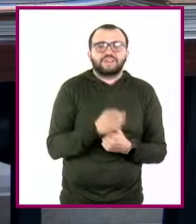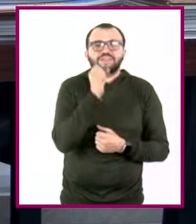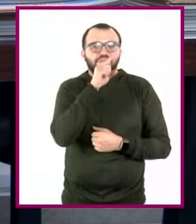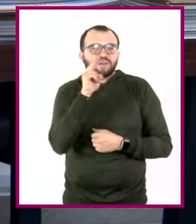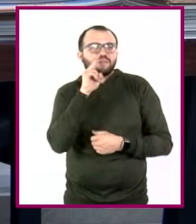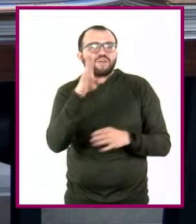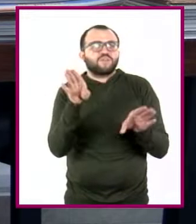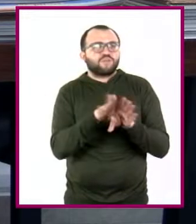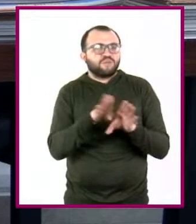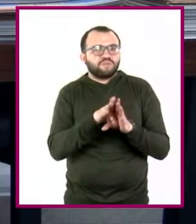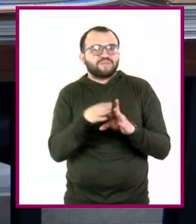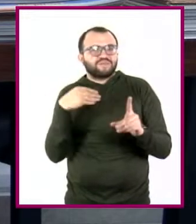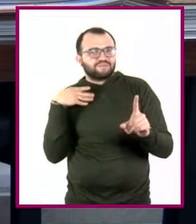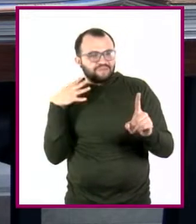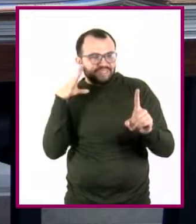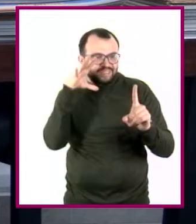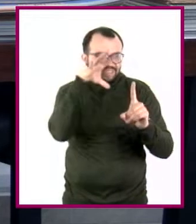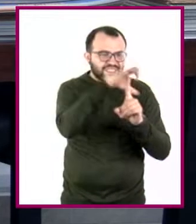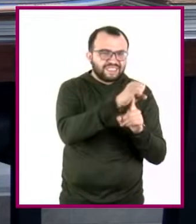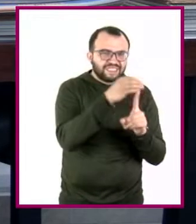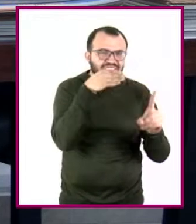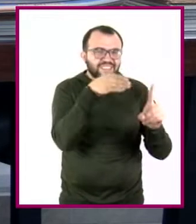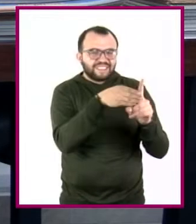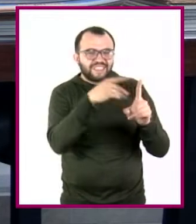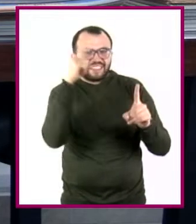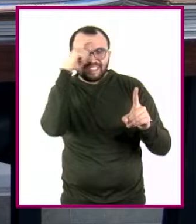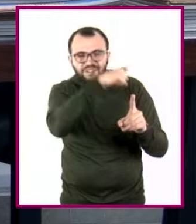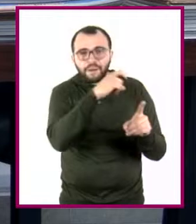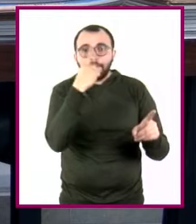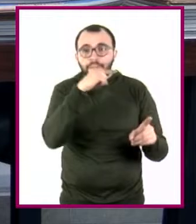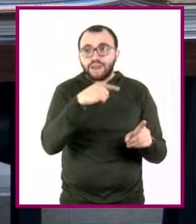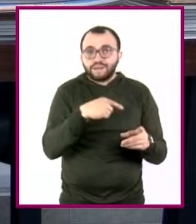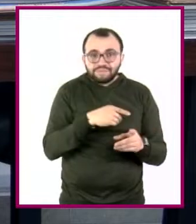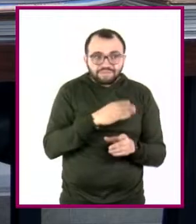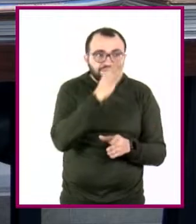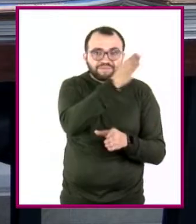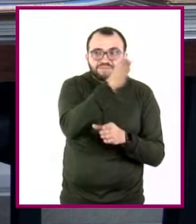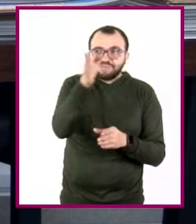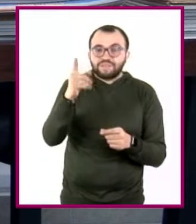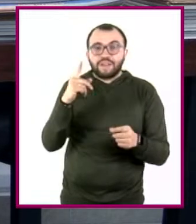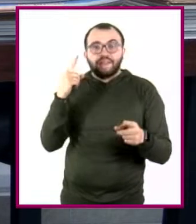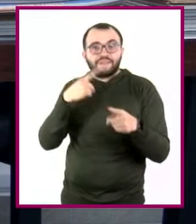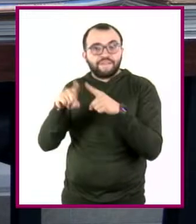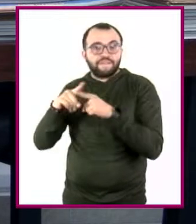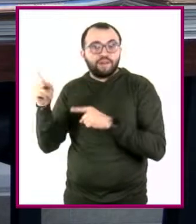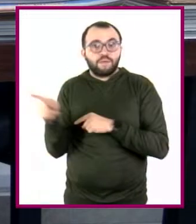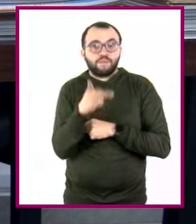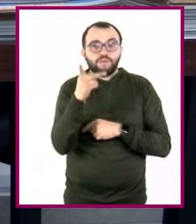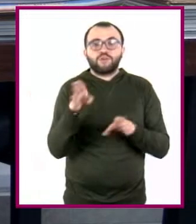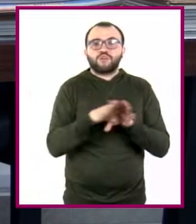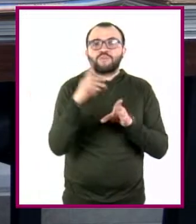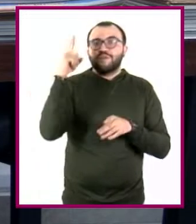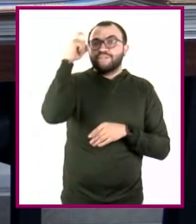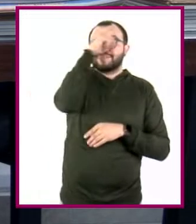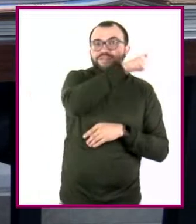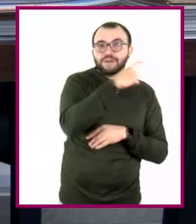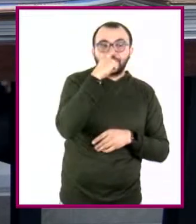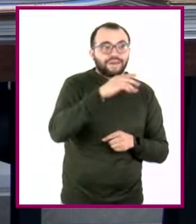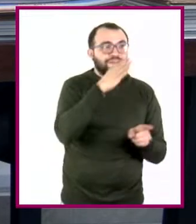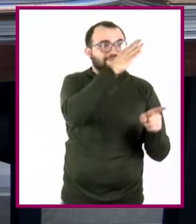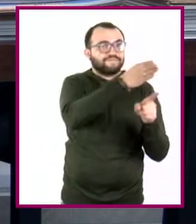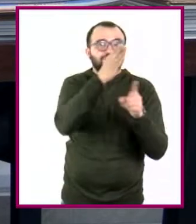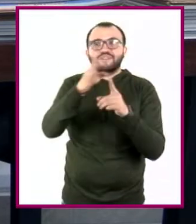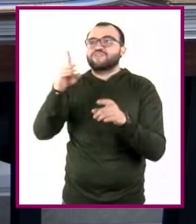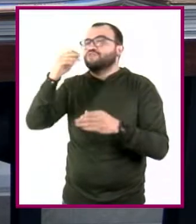el reto para lograr que el aprendizaje llegue a todas las comunidades rurales y las dificultades para garantizar que la enseñanza llegue a todas